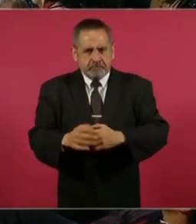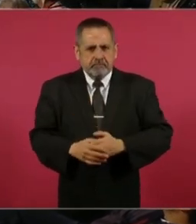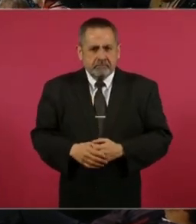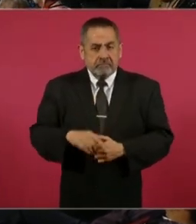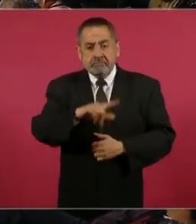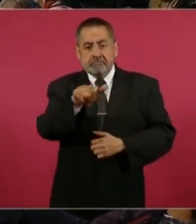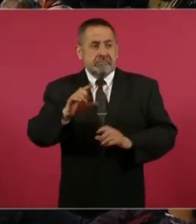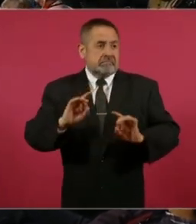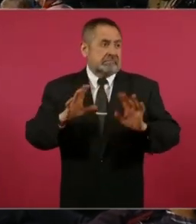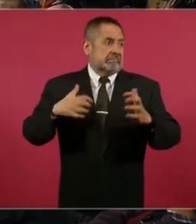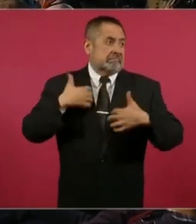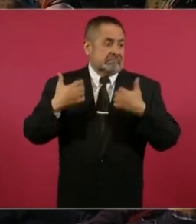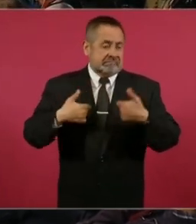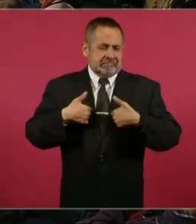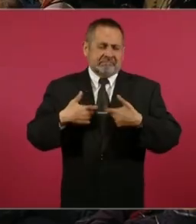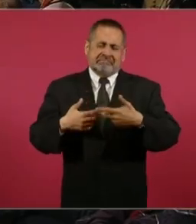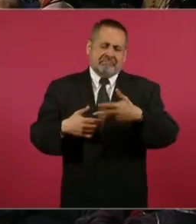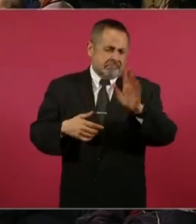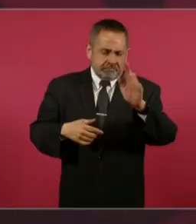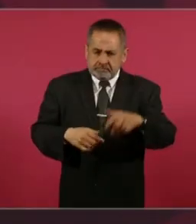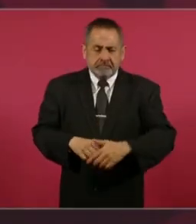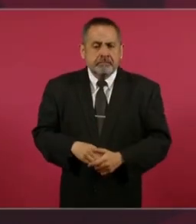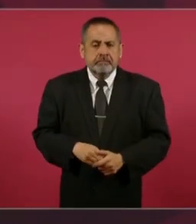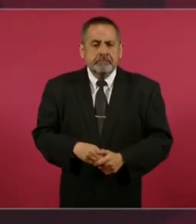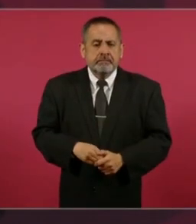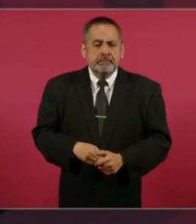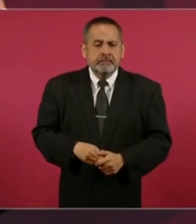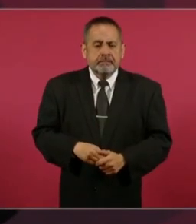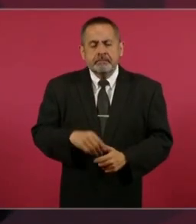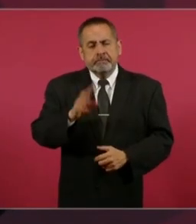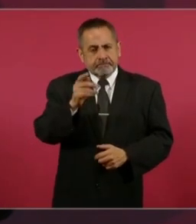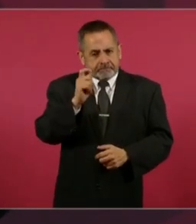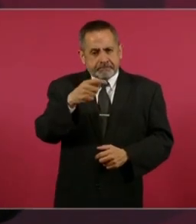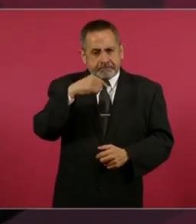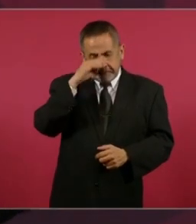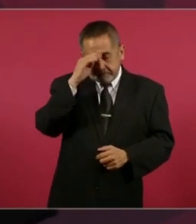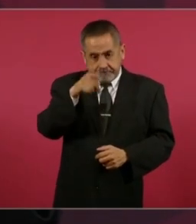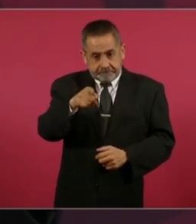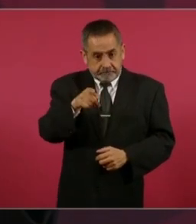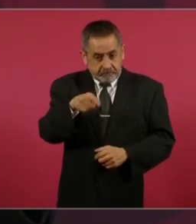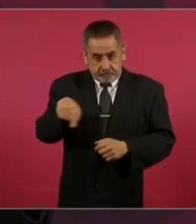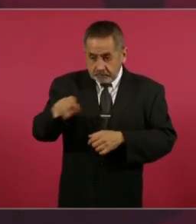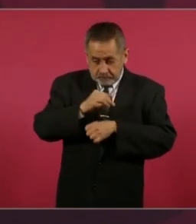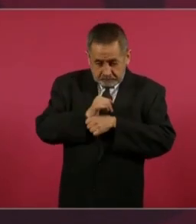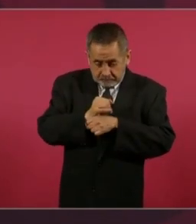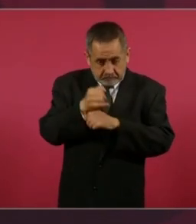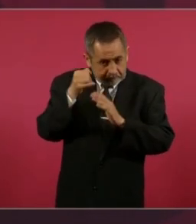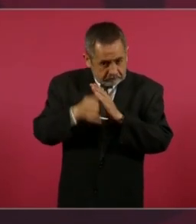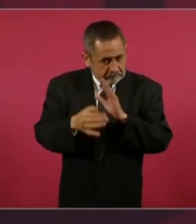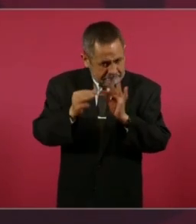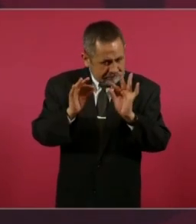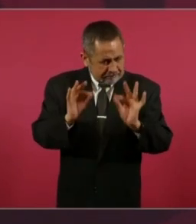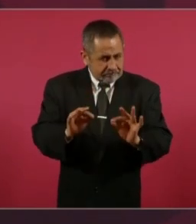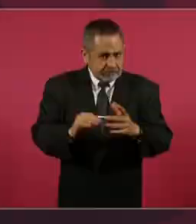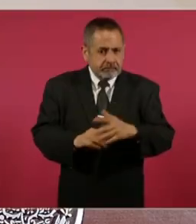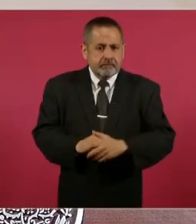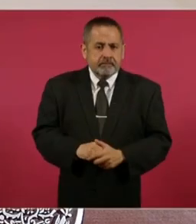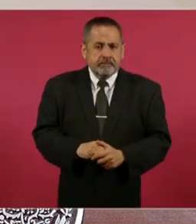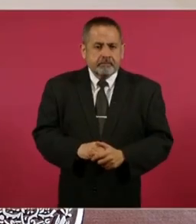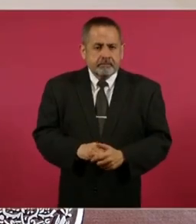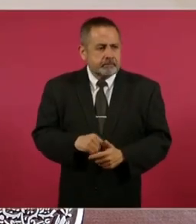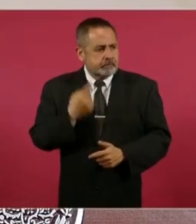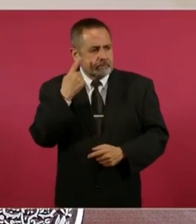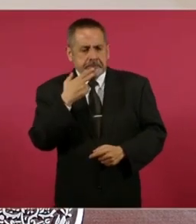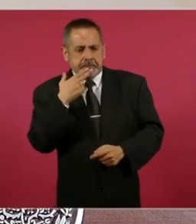luego se enojan conmigo Este pero hagan la la Entonces para